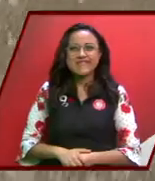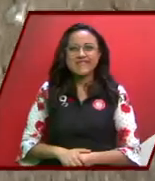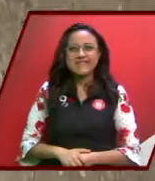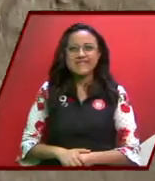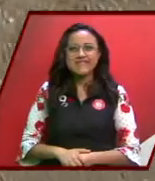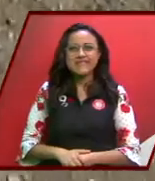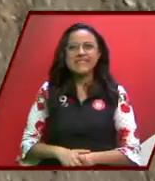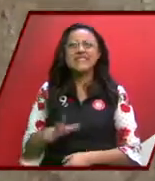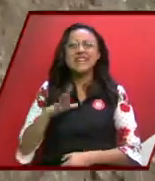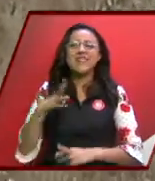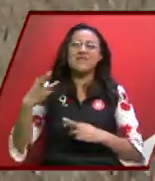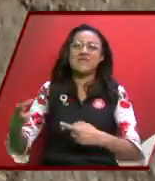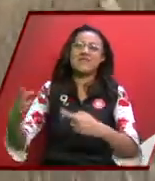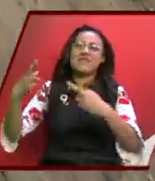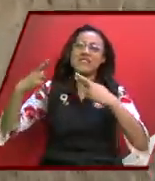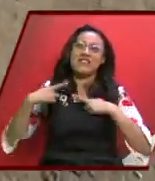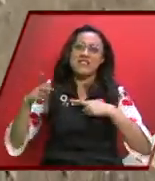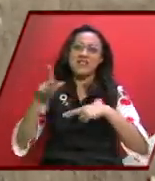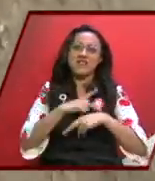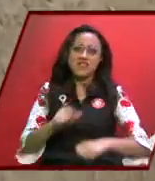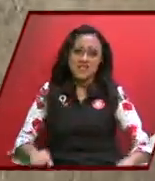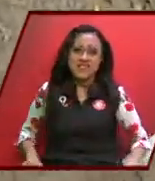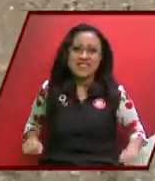Ya me regalaron mi sillita.